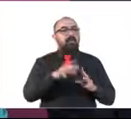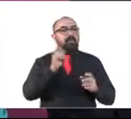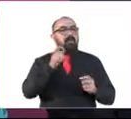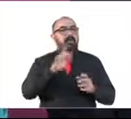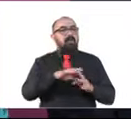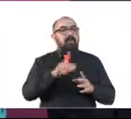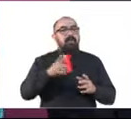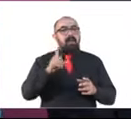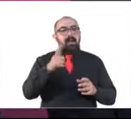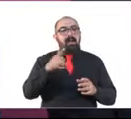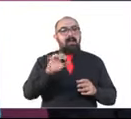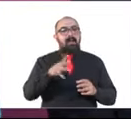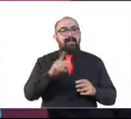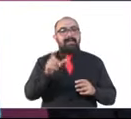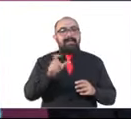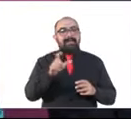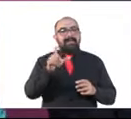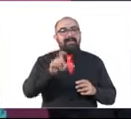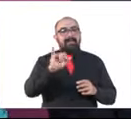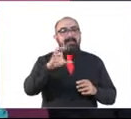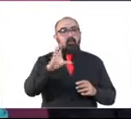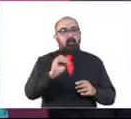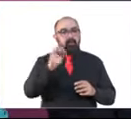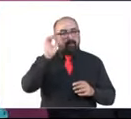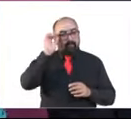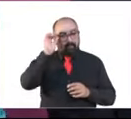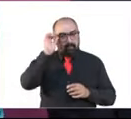lago de Xico, que tiene